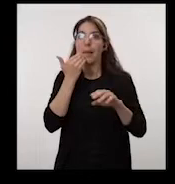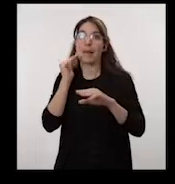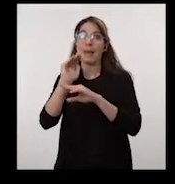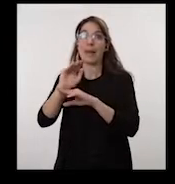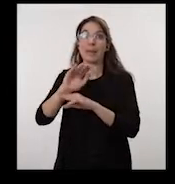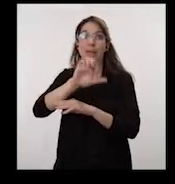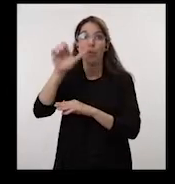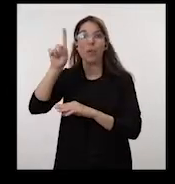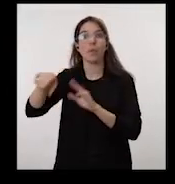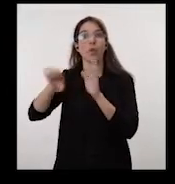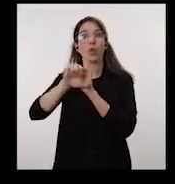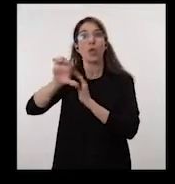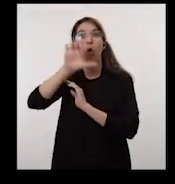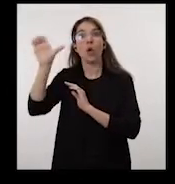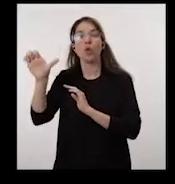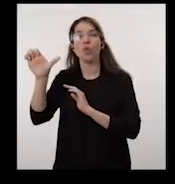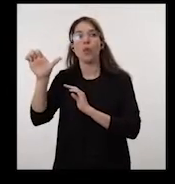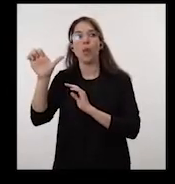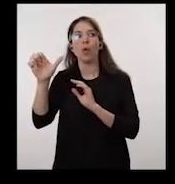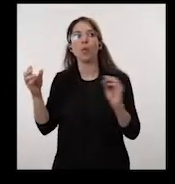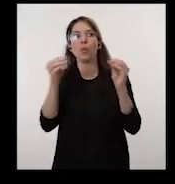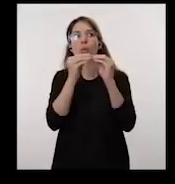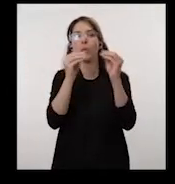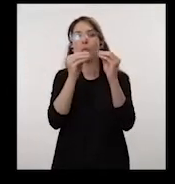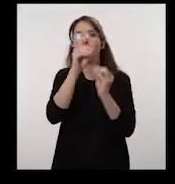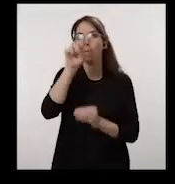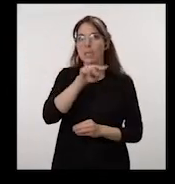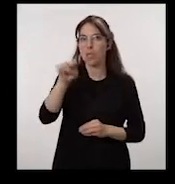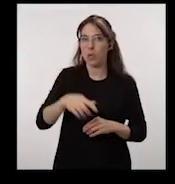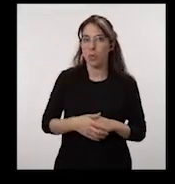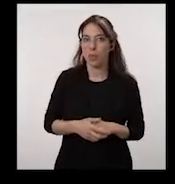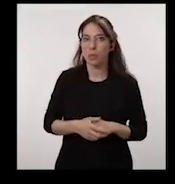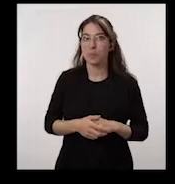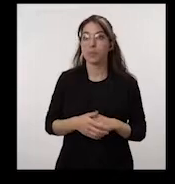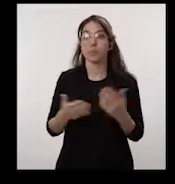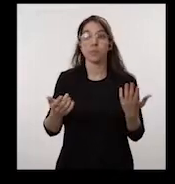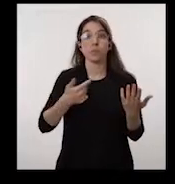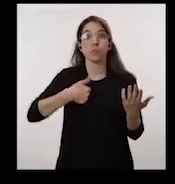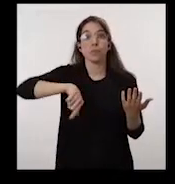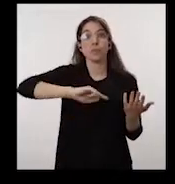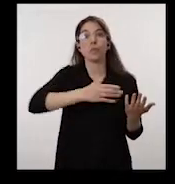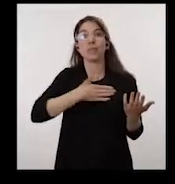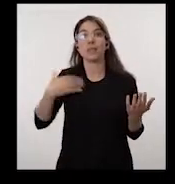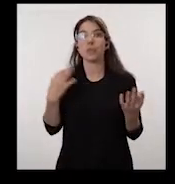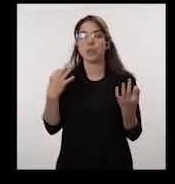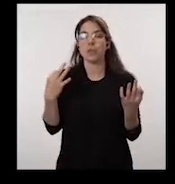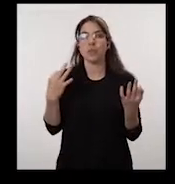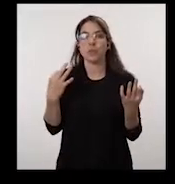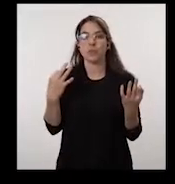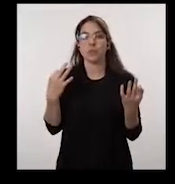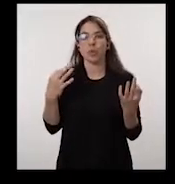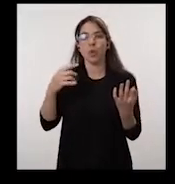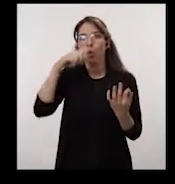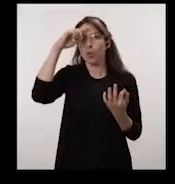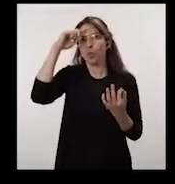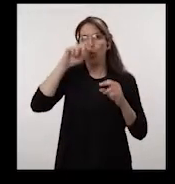la carta y códigos europeos del investigador con ello de alguna manera lo que deseamos es promover una cultura sólida